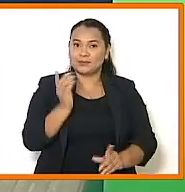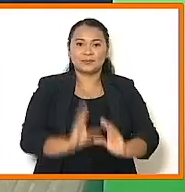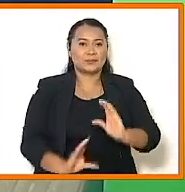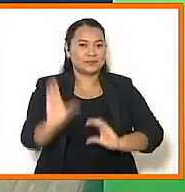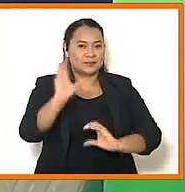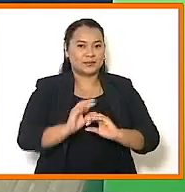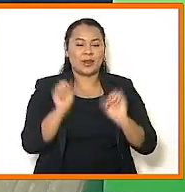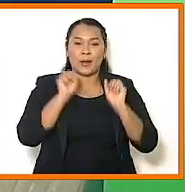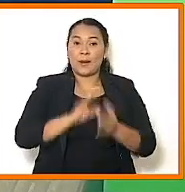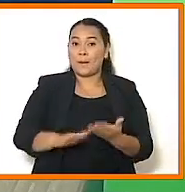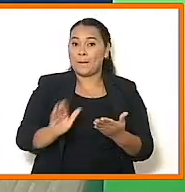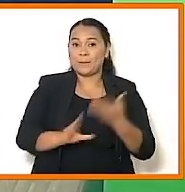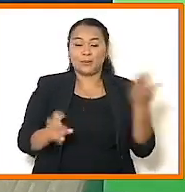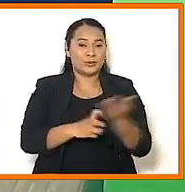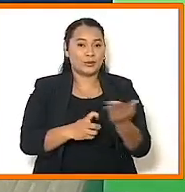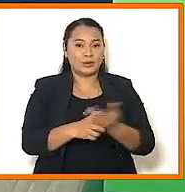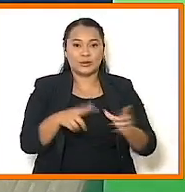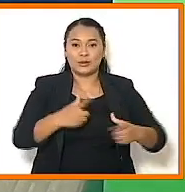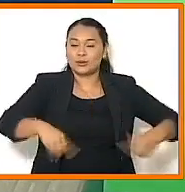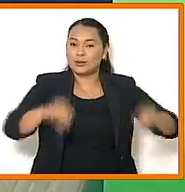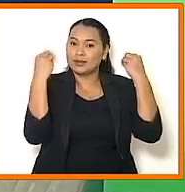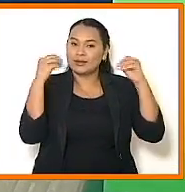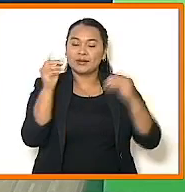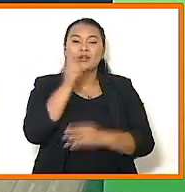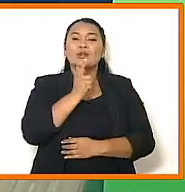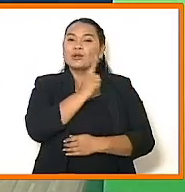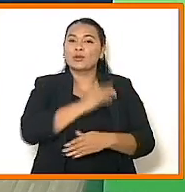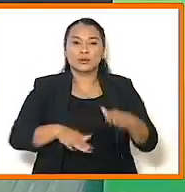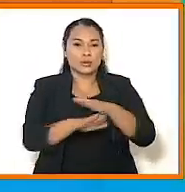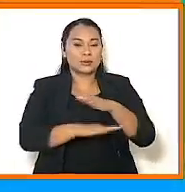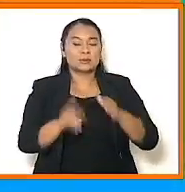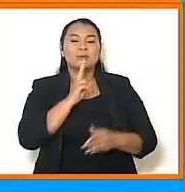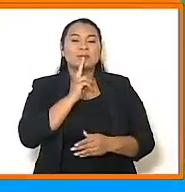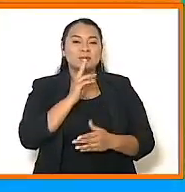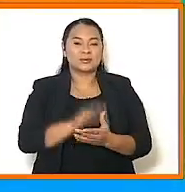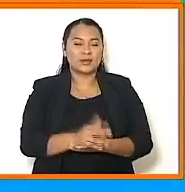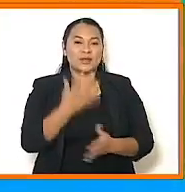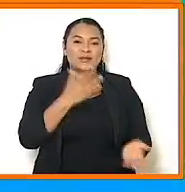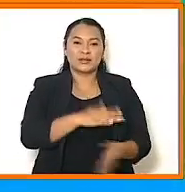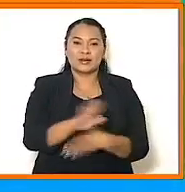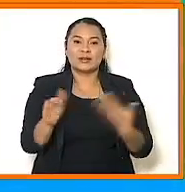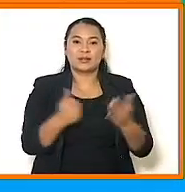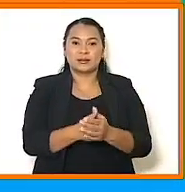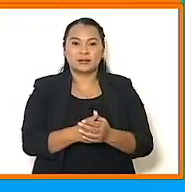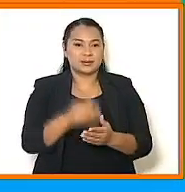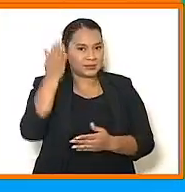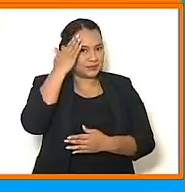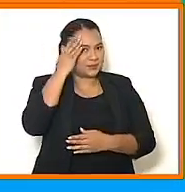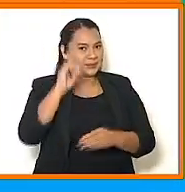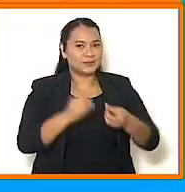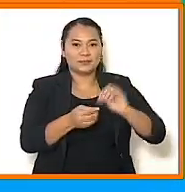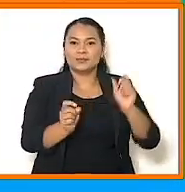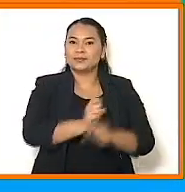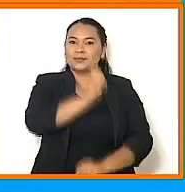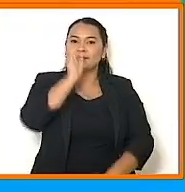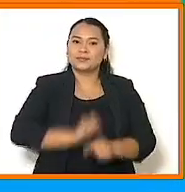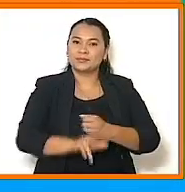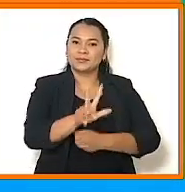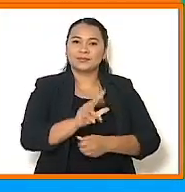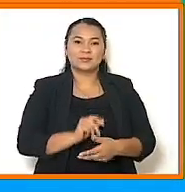Anda a tu punto de venta más cercano para que compres tu boleto. Suerte, porque tu primer número seleccionado en Pega 3